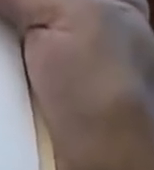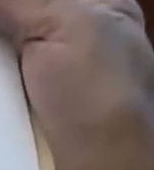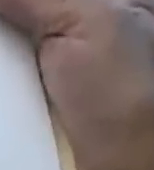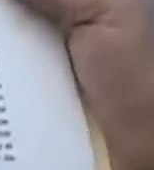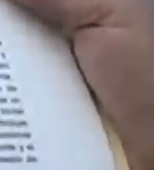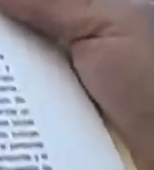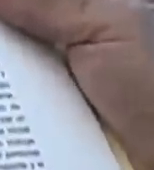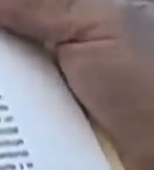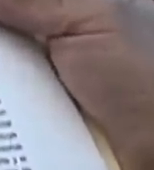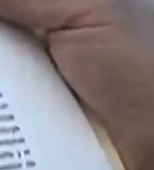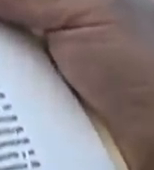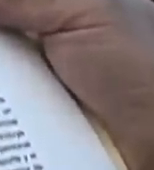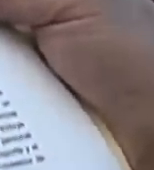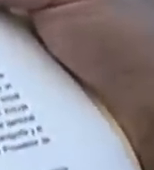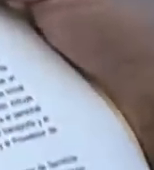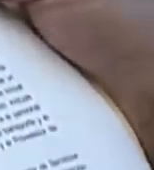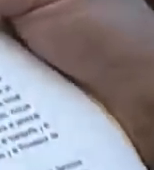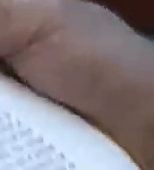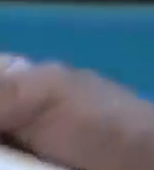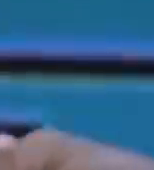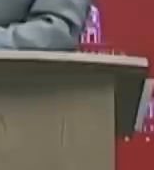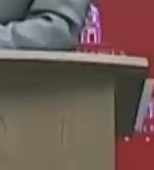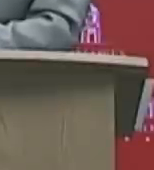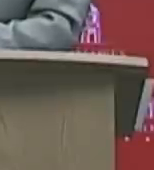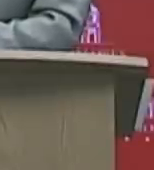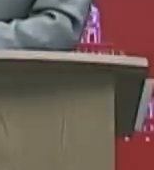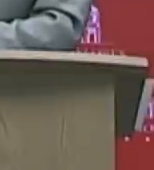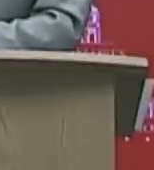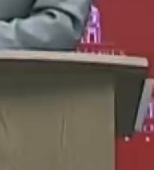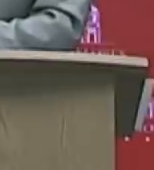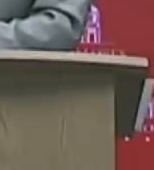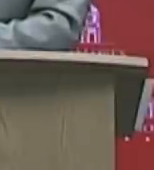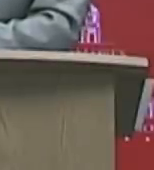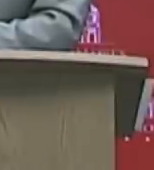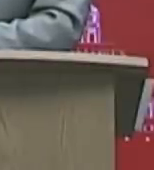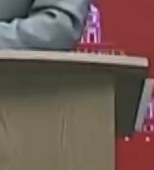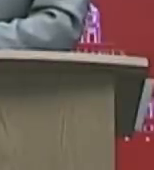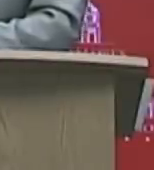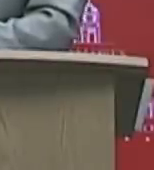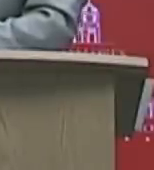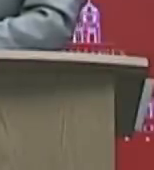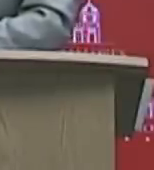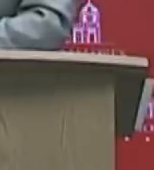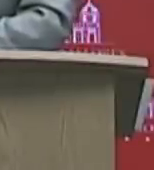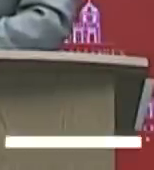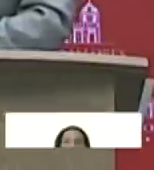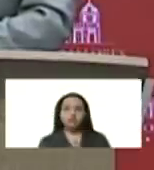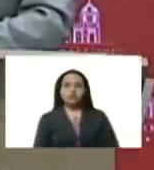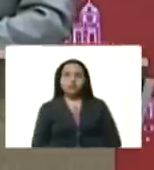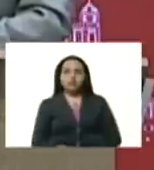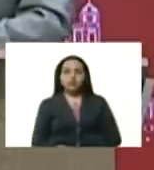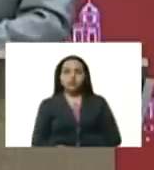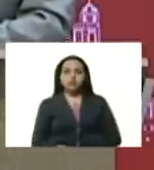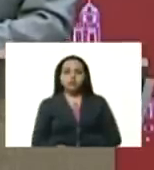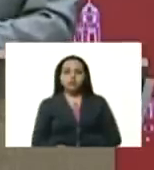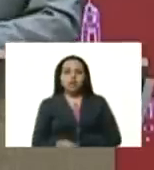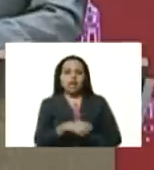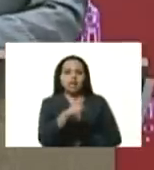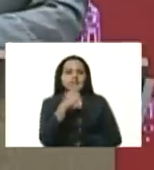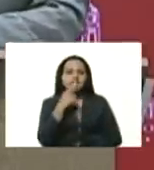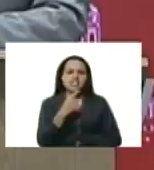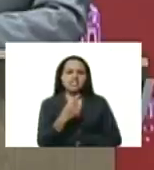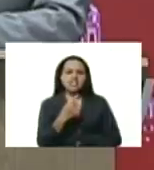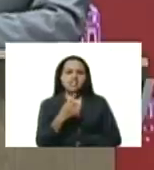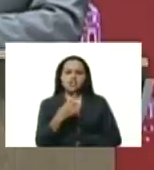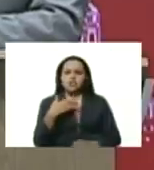asesine a el ministro de la Defensa, Vladimir Padrino López, y establece los costos. Por cada muerto son tantos miles de